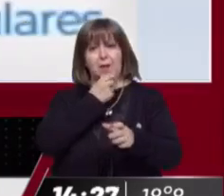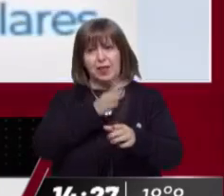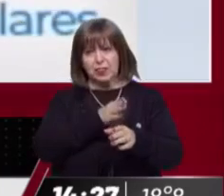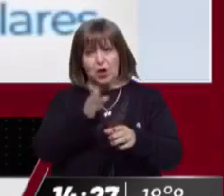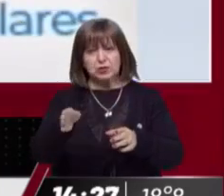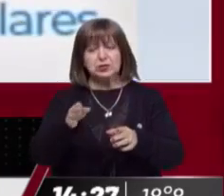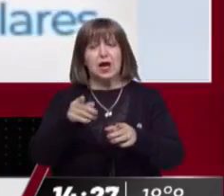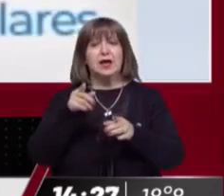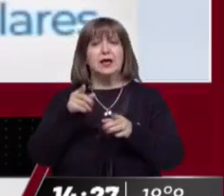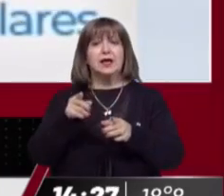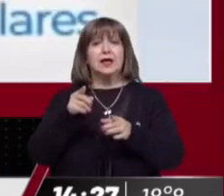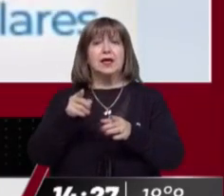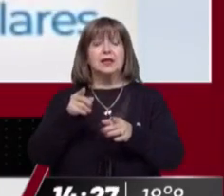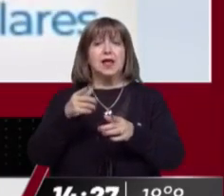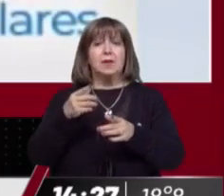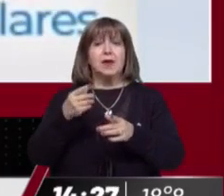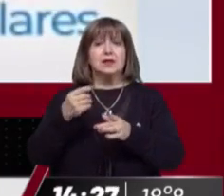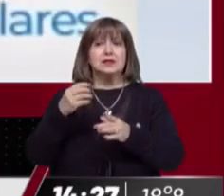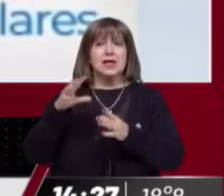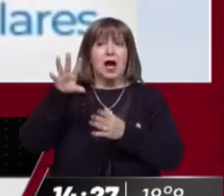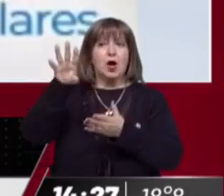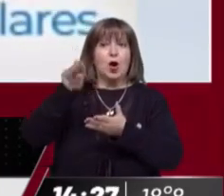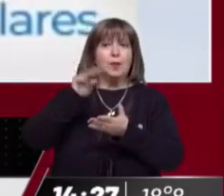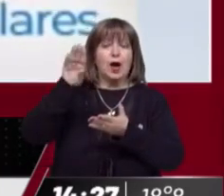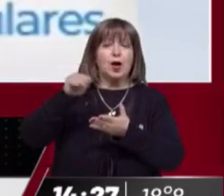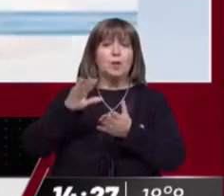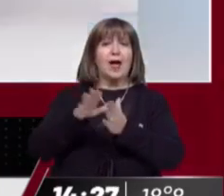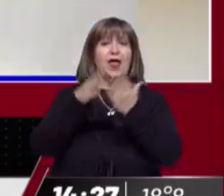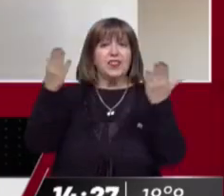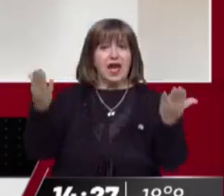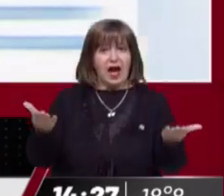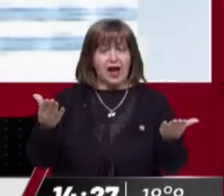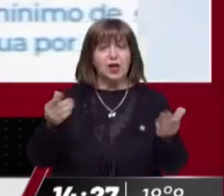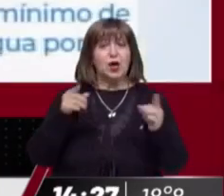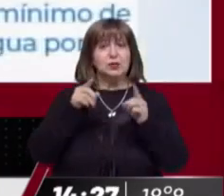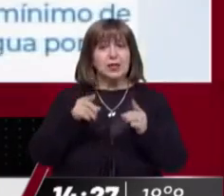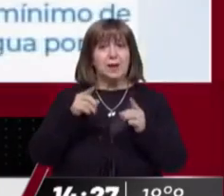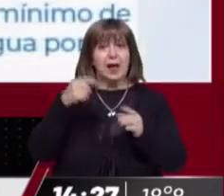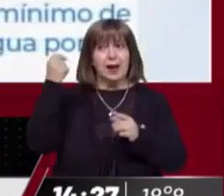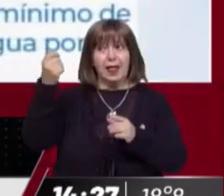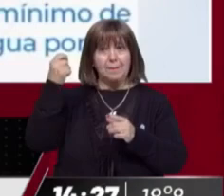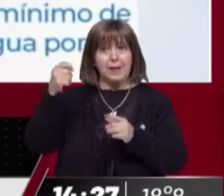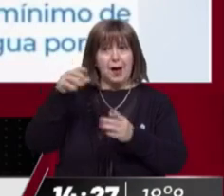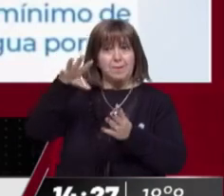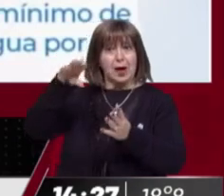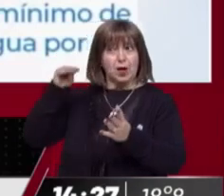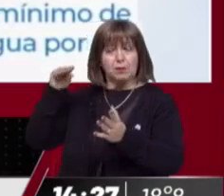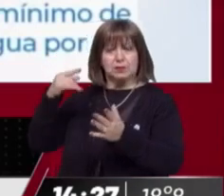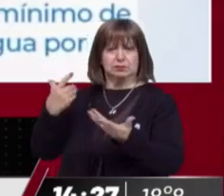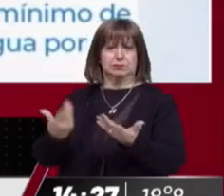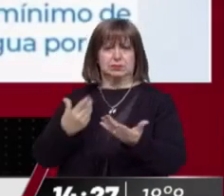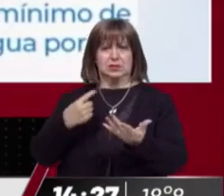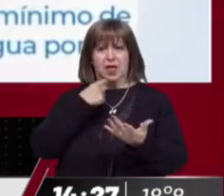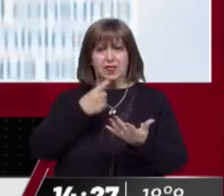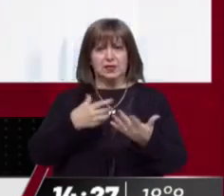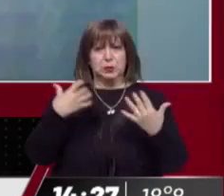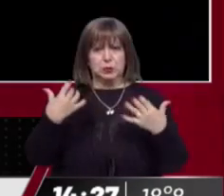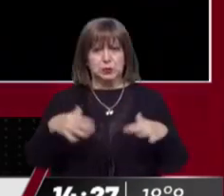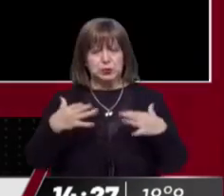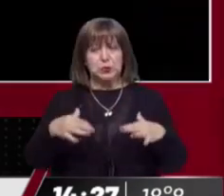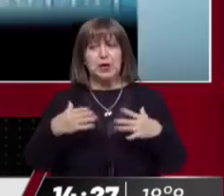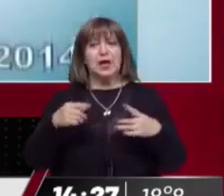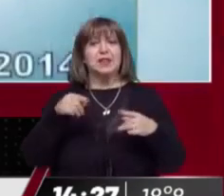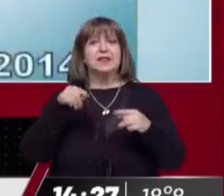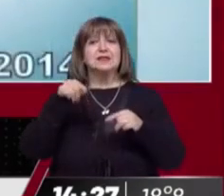Y obviamente esto también se está replicando en distintos diarios de la provincia de La Pampa, que no ha caído para nada bien, y